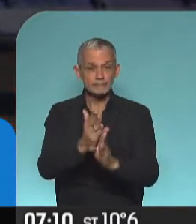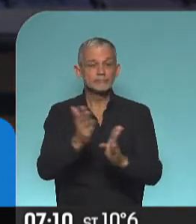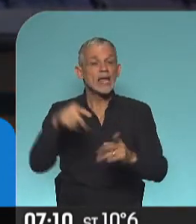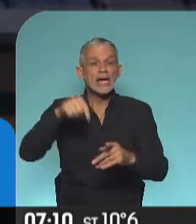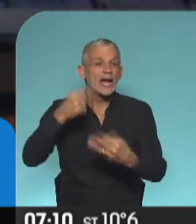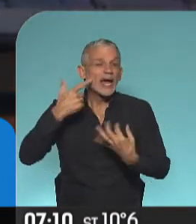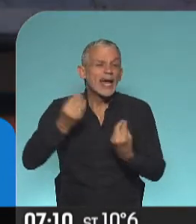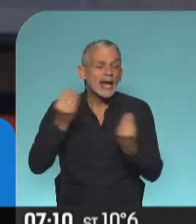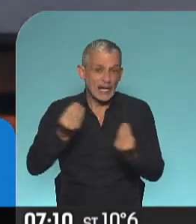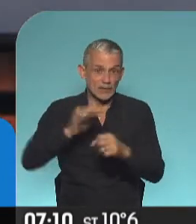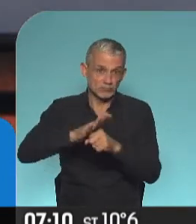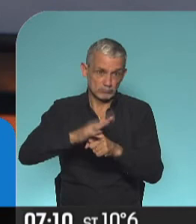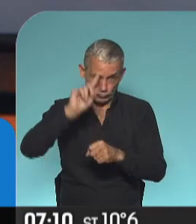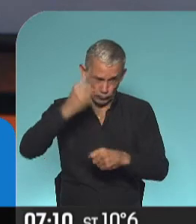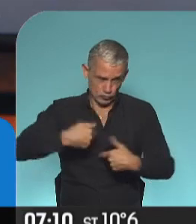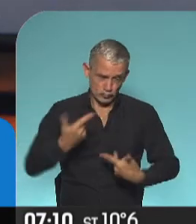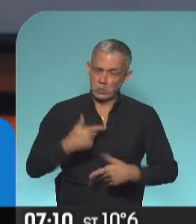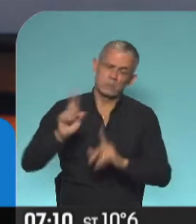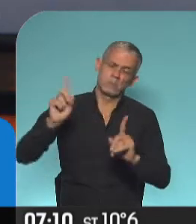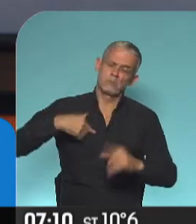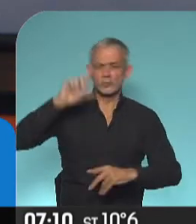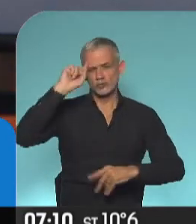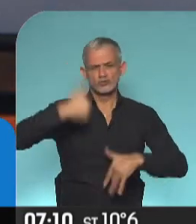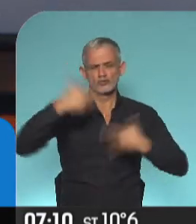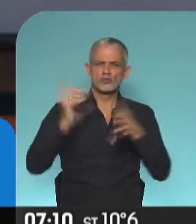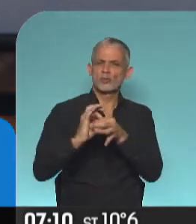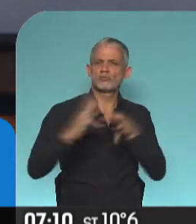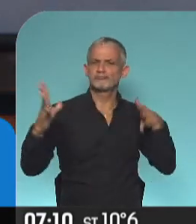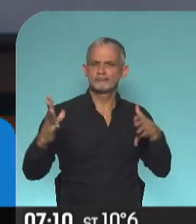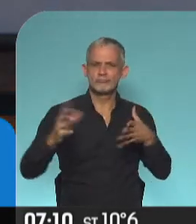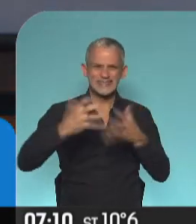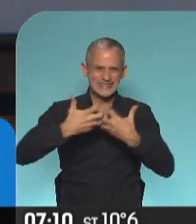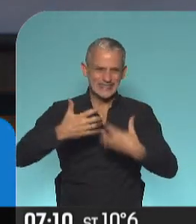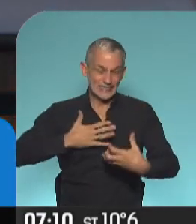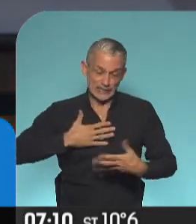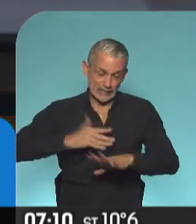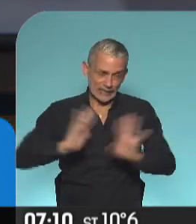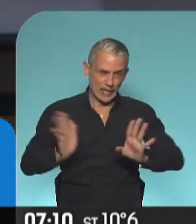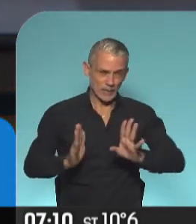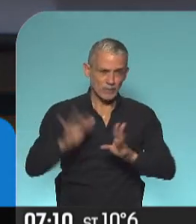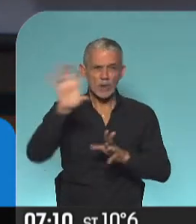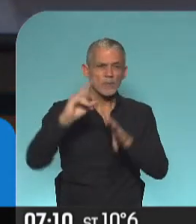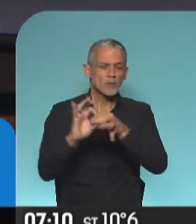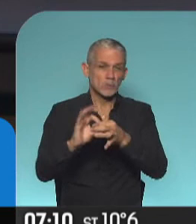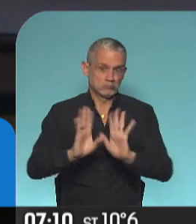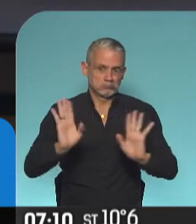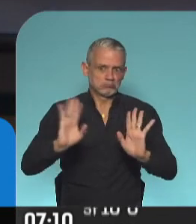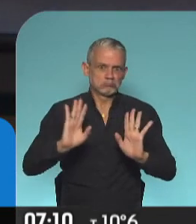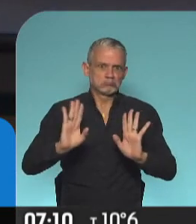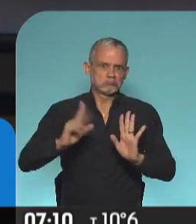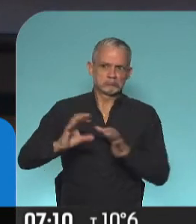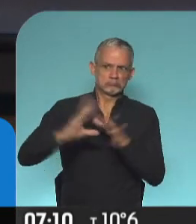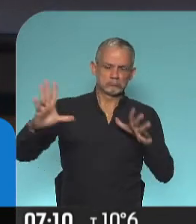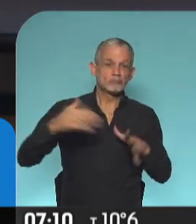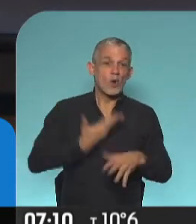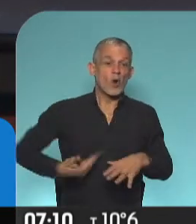es que unilateralmente Tandil resolvió tomar un sistema propio. Y esto, bueno, generó obviamente que el